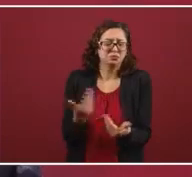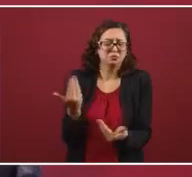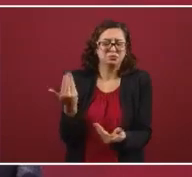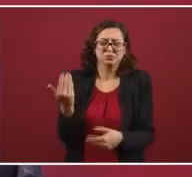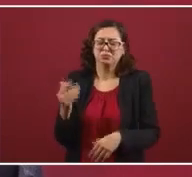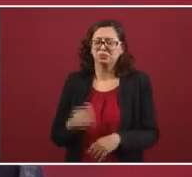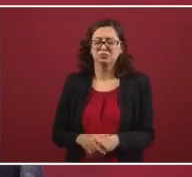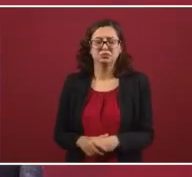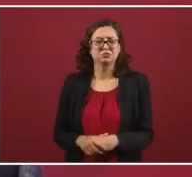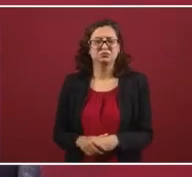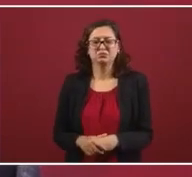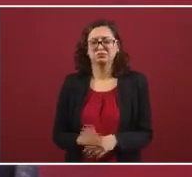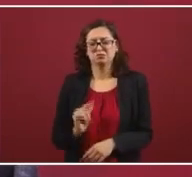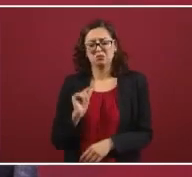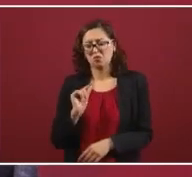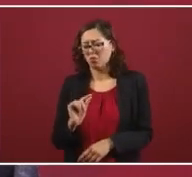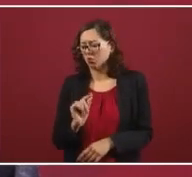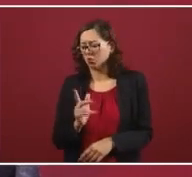muy poco.